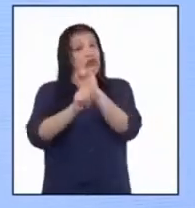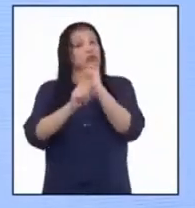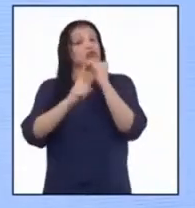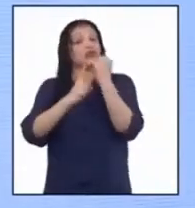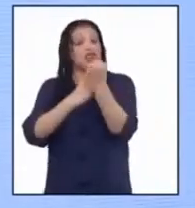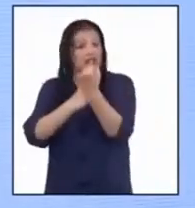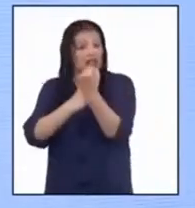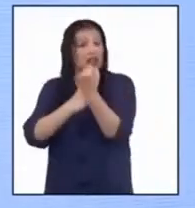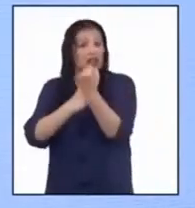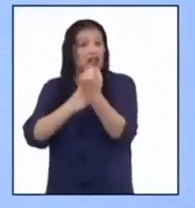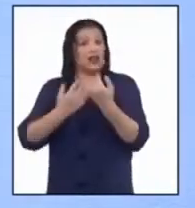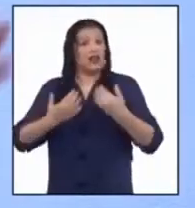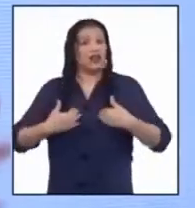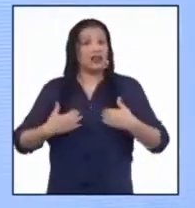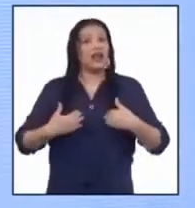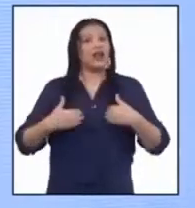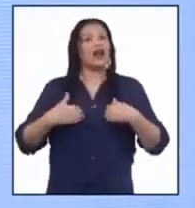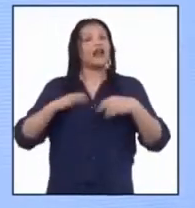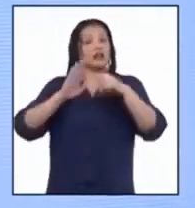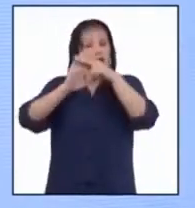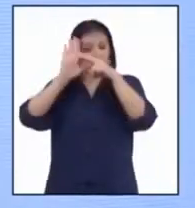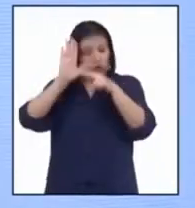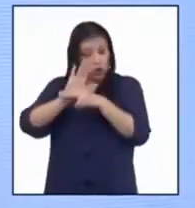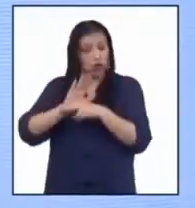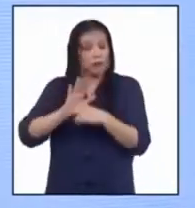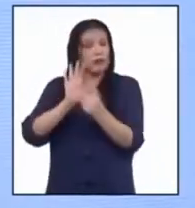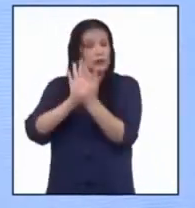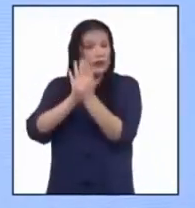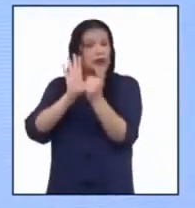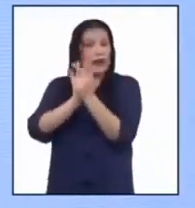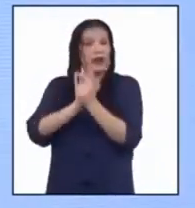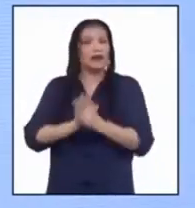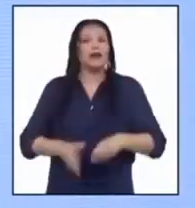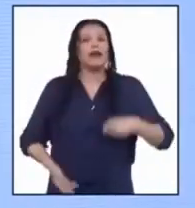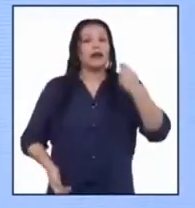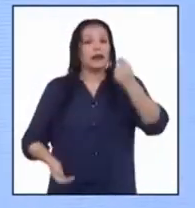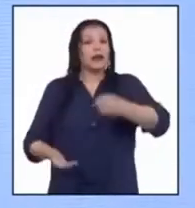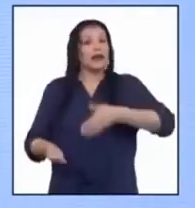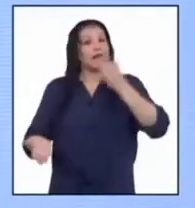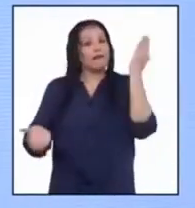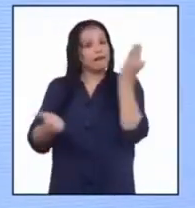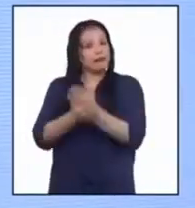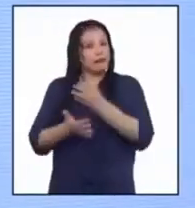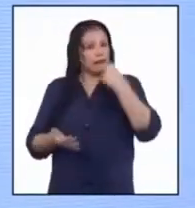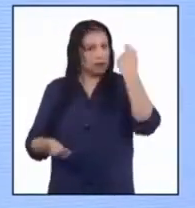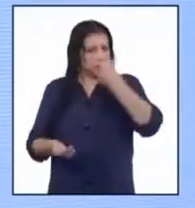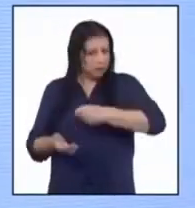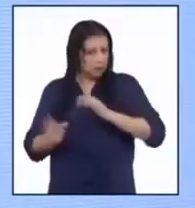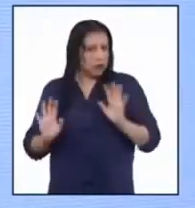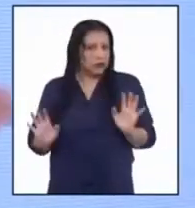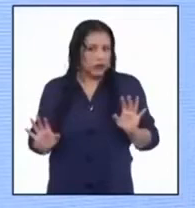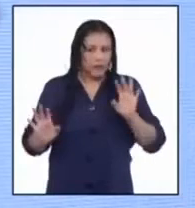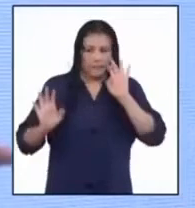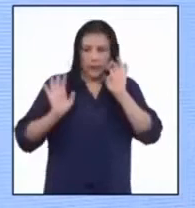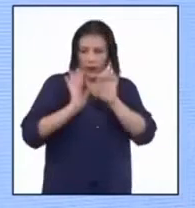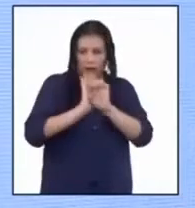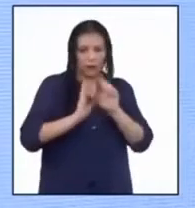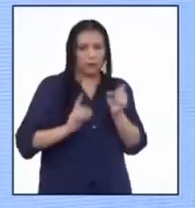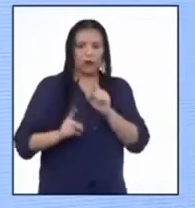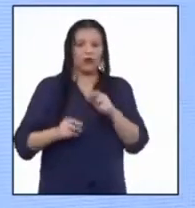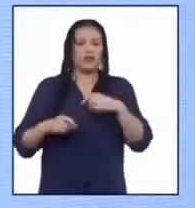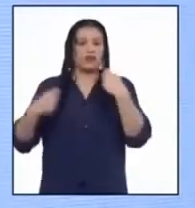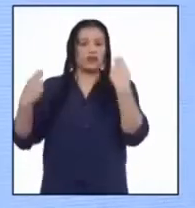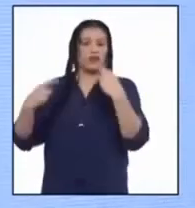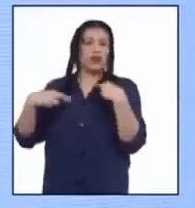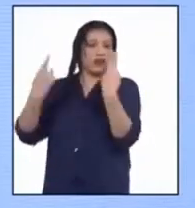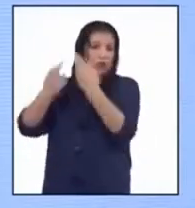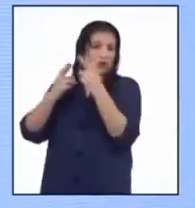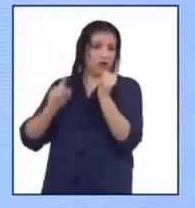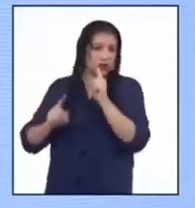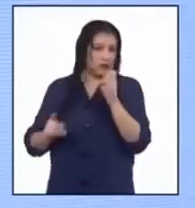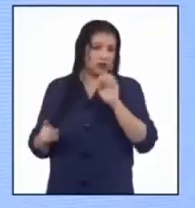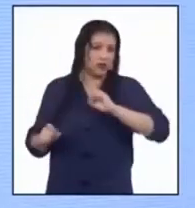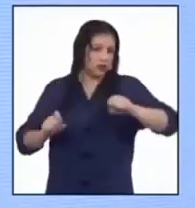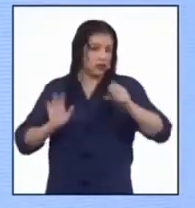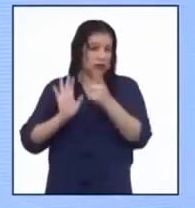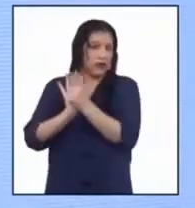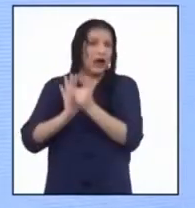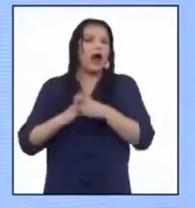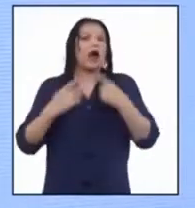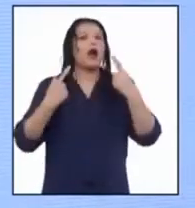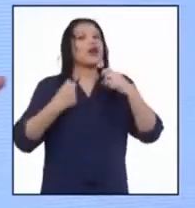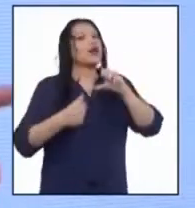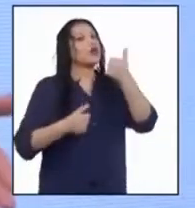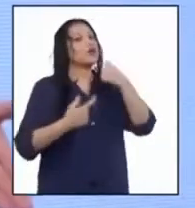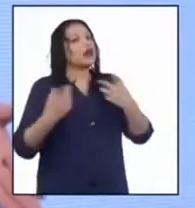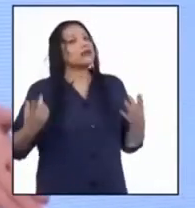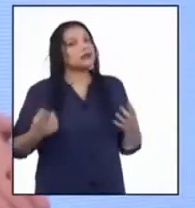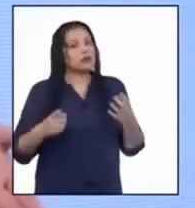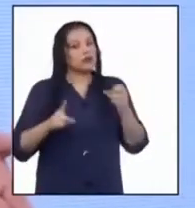normas legales que establezcan la imposición de multas por juntarse ilegalmente, por ejemplo, ¿no? Y otra cosa es que en la sociedad se